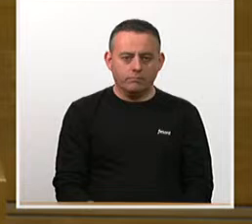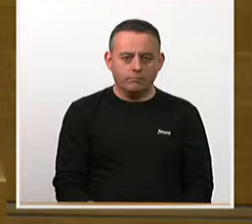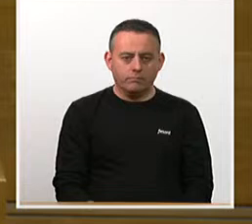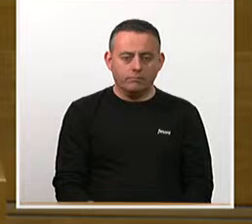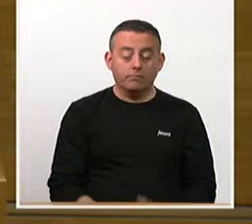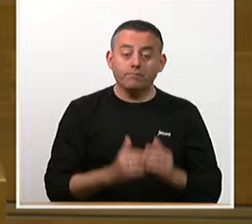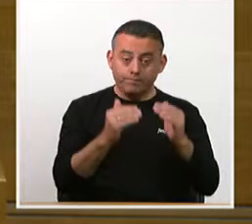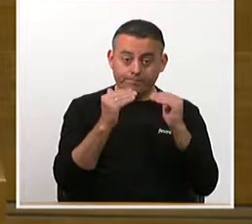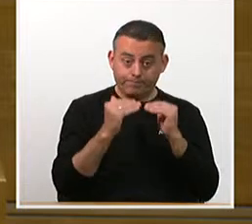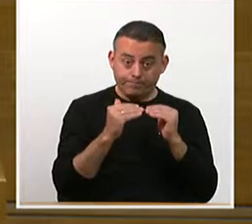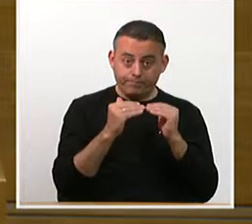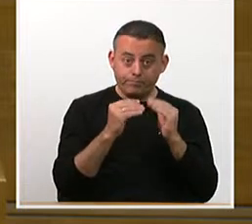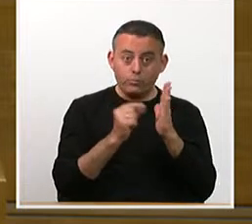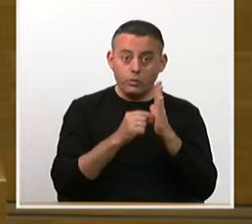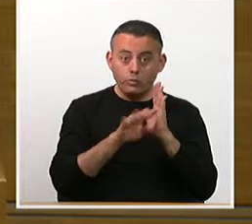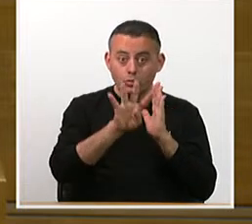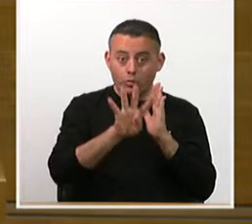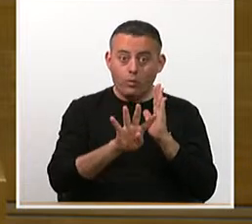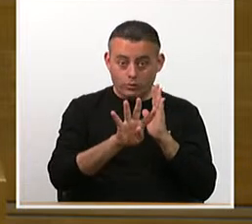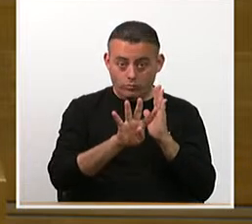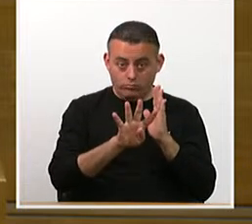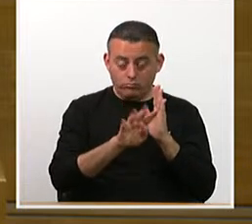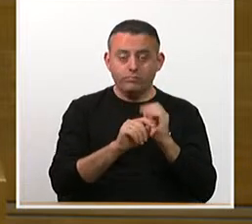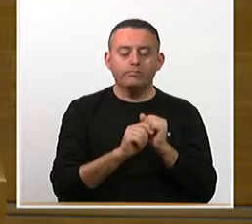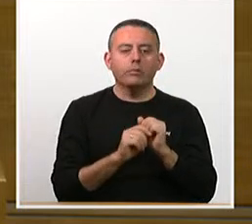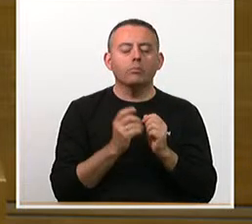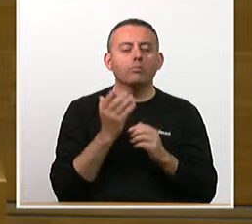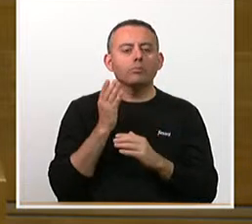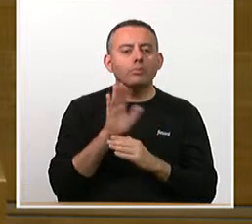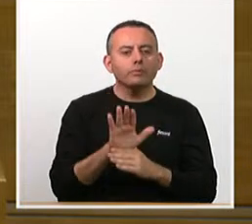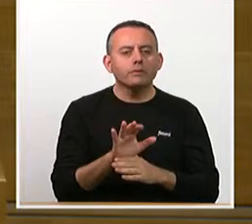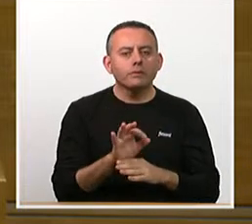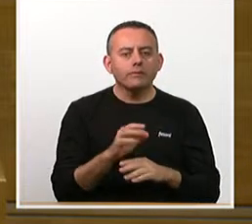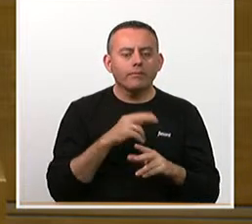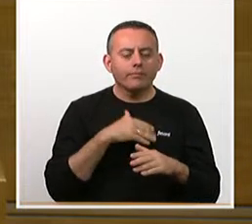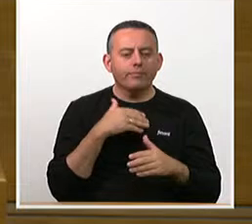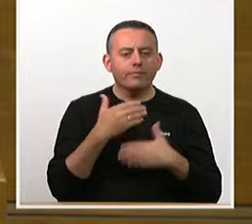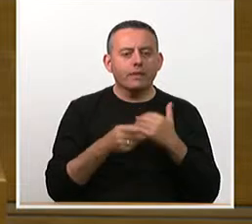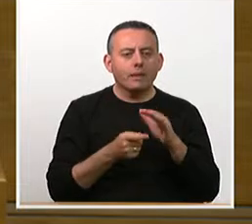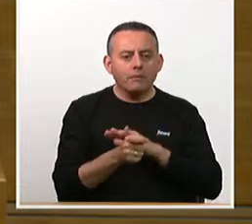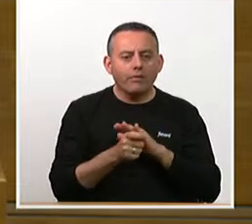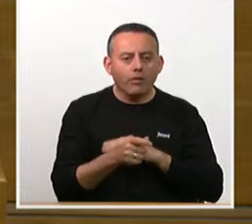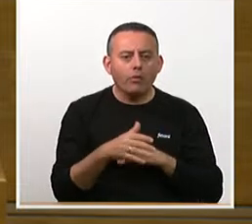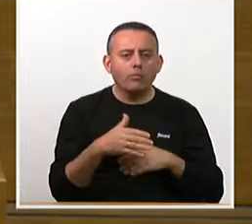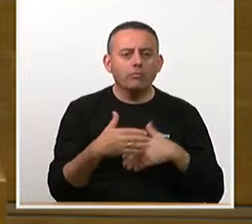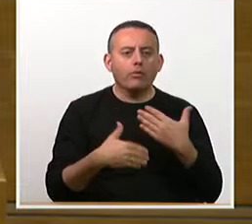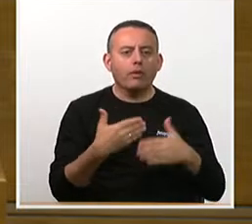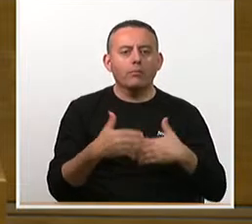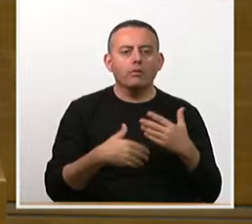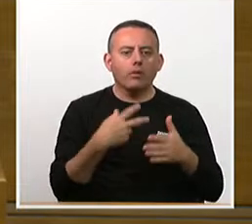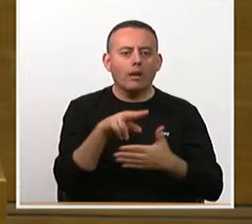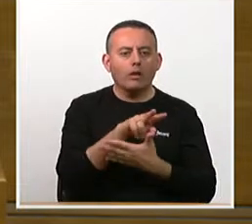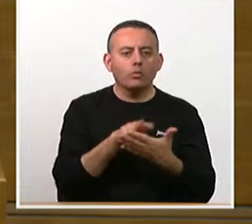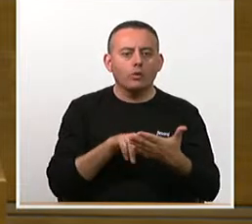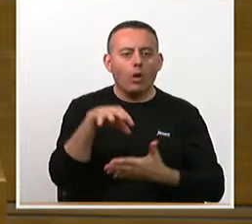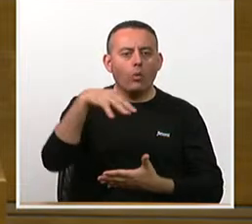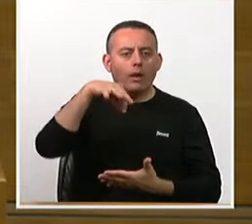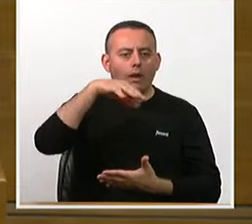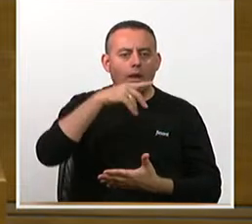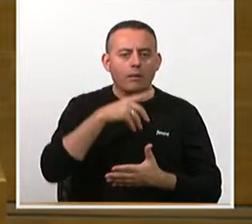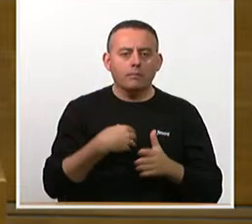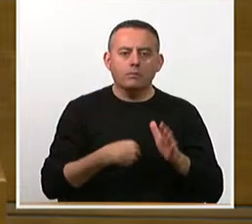votamos ahora el punto cuarto del orden del día propuesta de tramitación si procede por el procedimiento de lectura única previsto en el